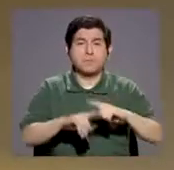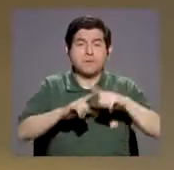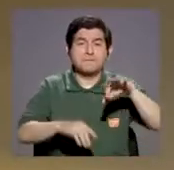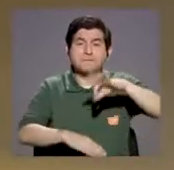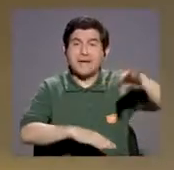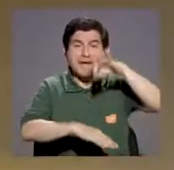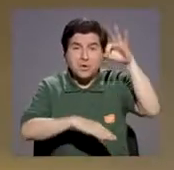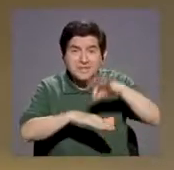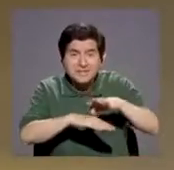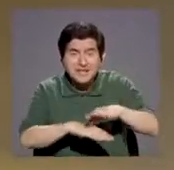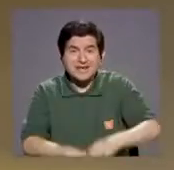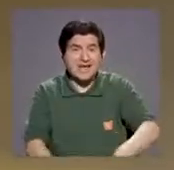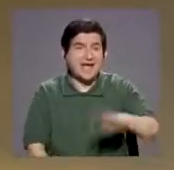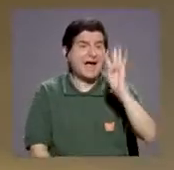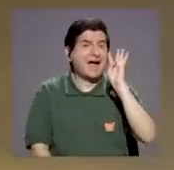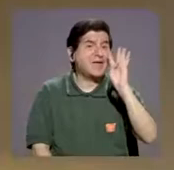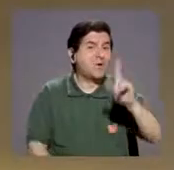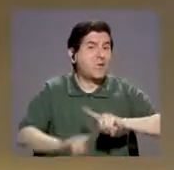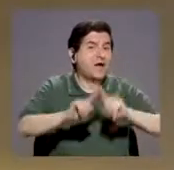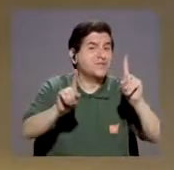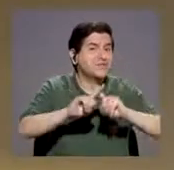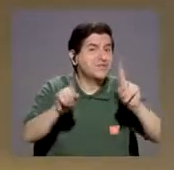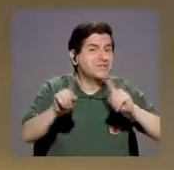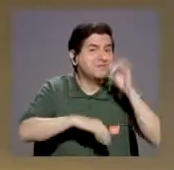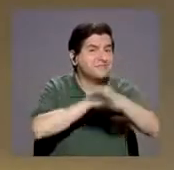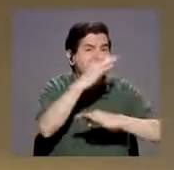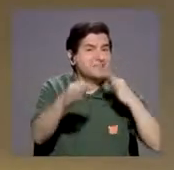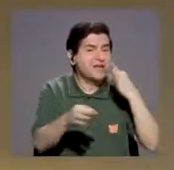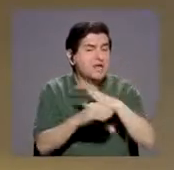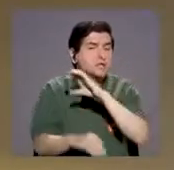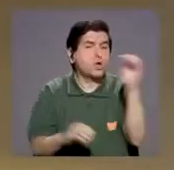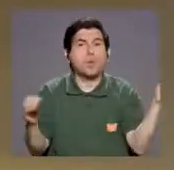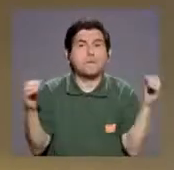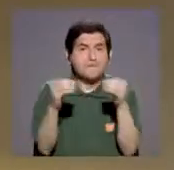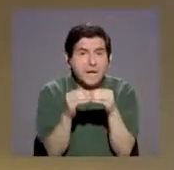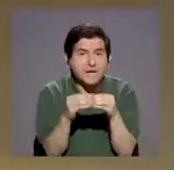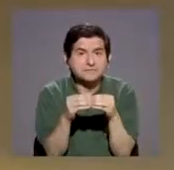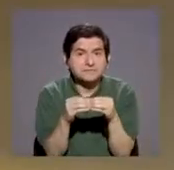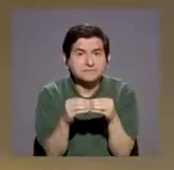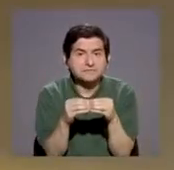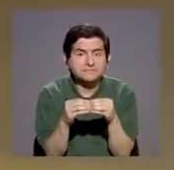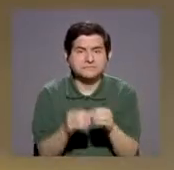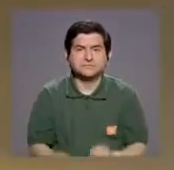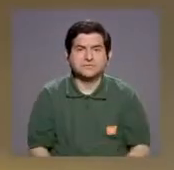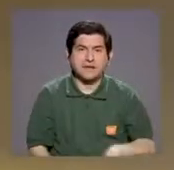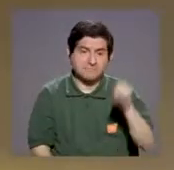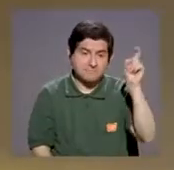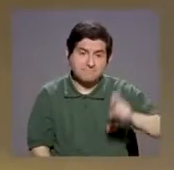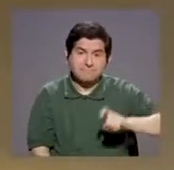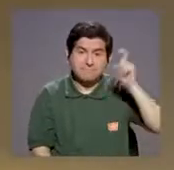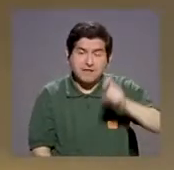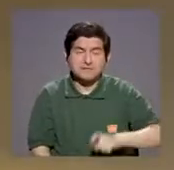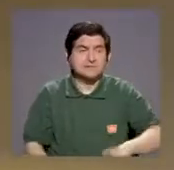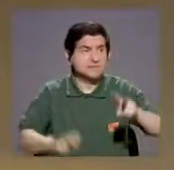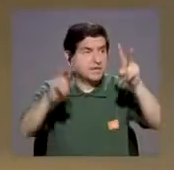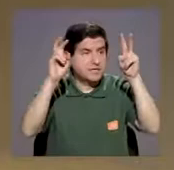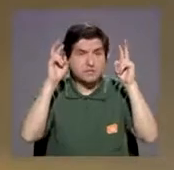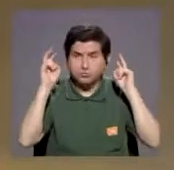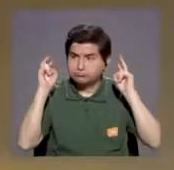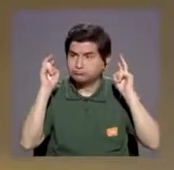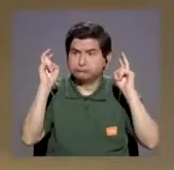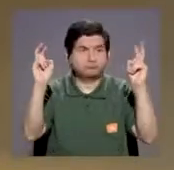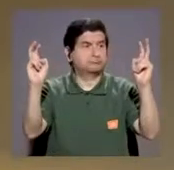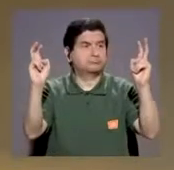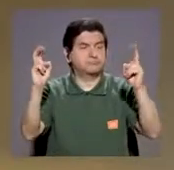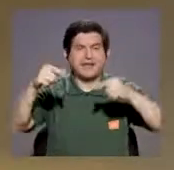dengue hay por lo menos cuatro entonces hay que entrar en un tema de